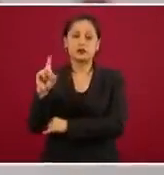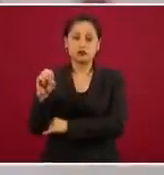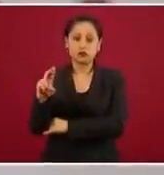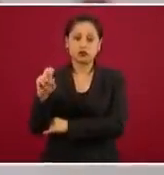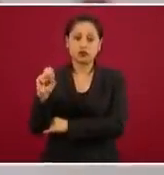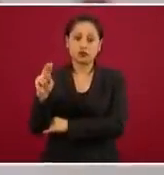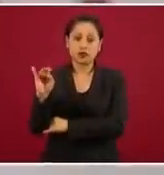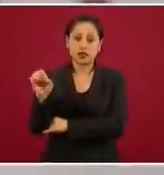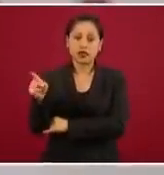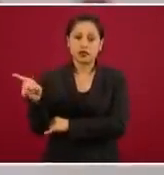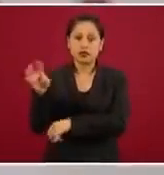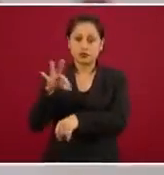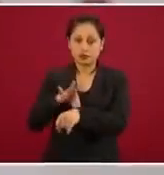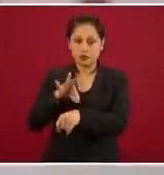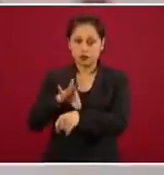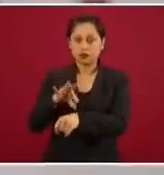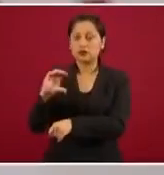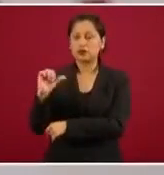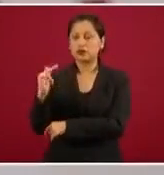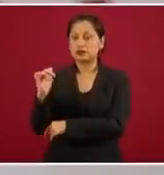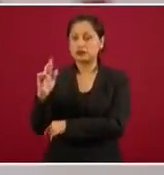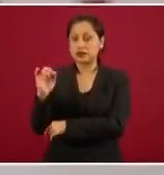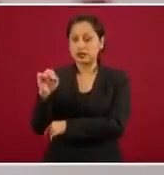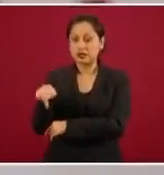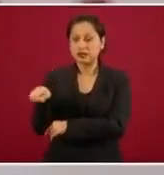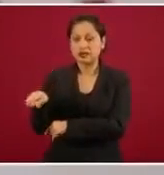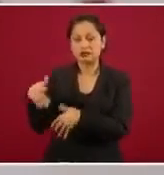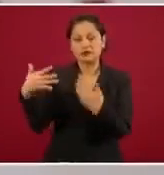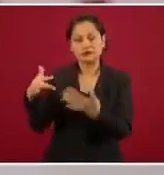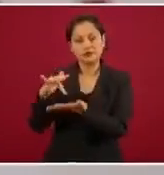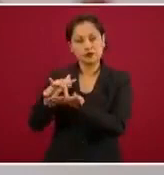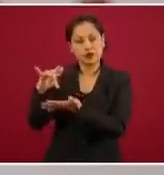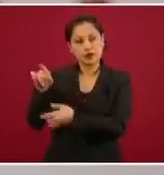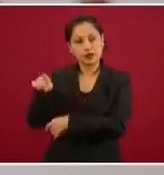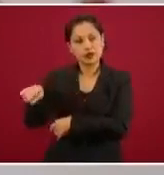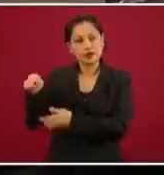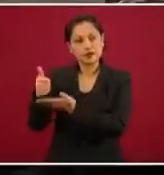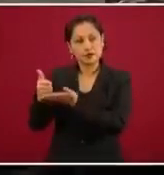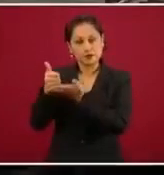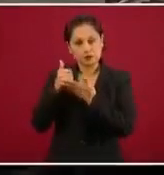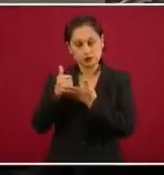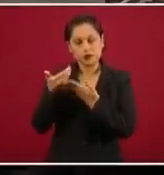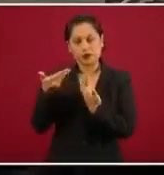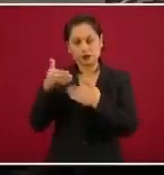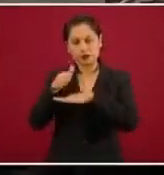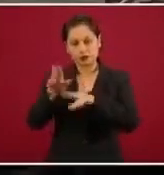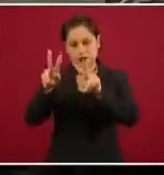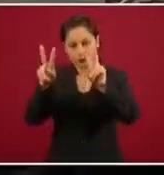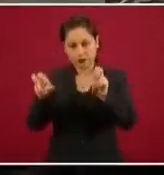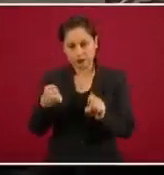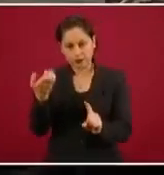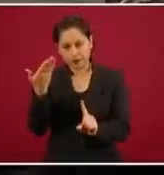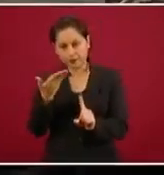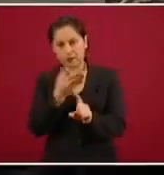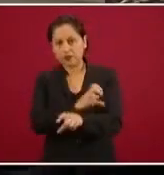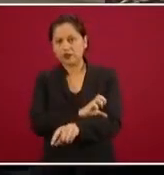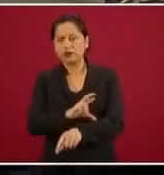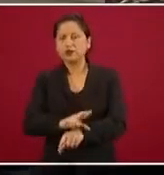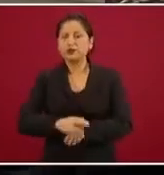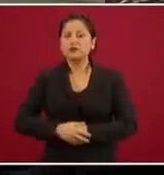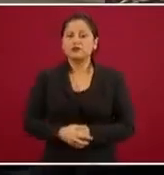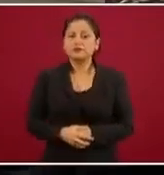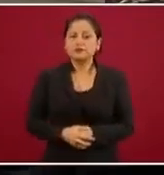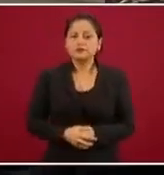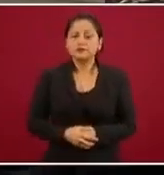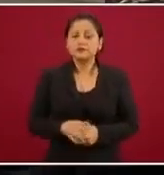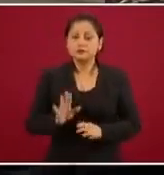Guillermo Domínguez Cherit es uno de los que nos está ayudando de manera más directa en este aspecto. La siguiente, por favor. Aquí tenemos las